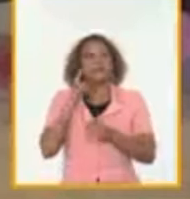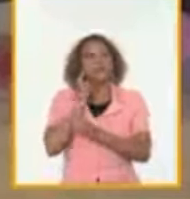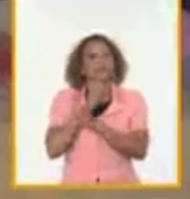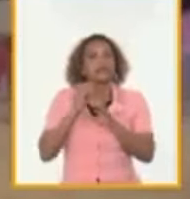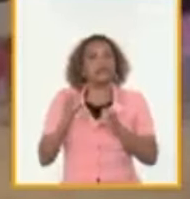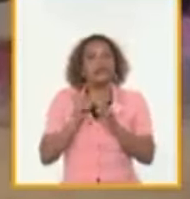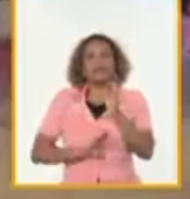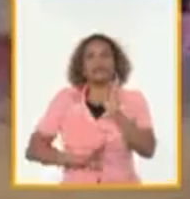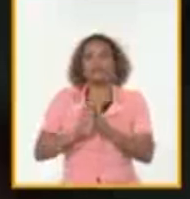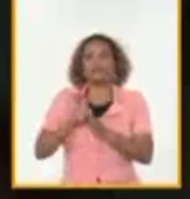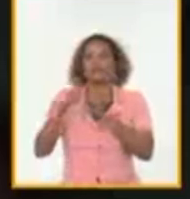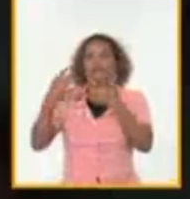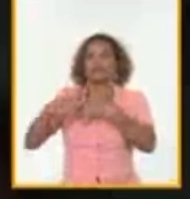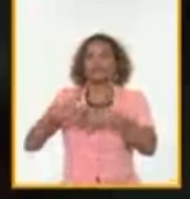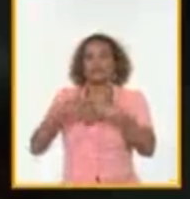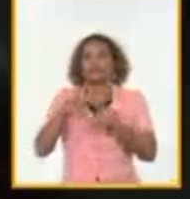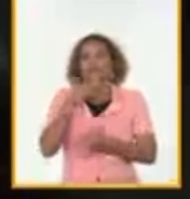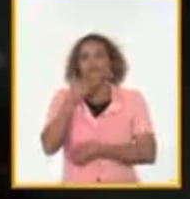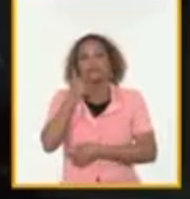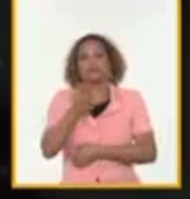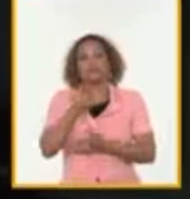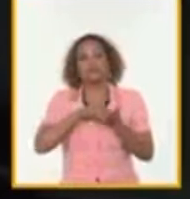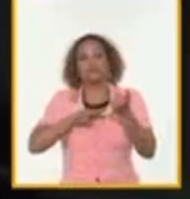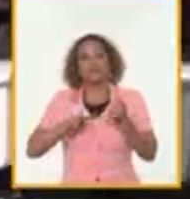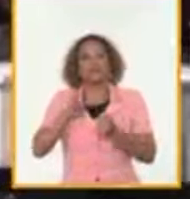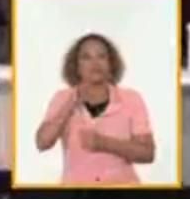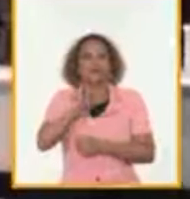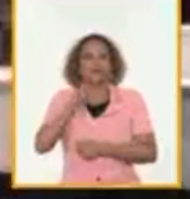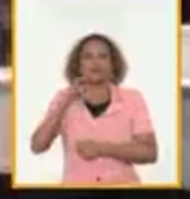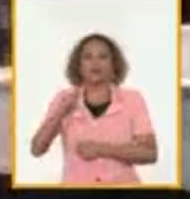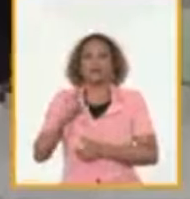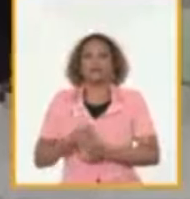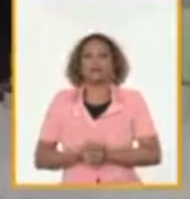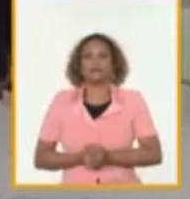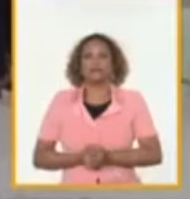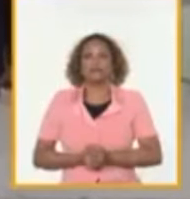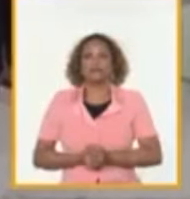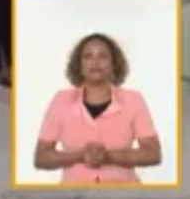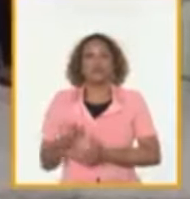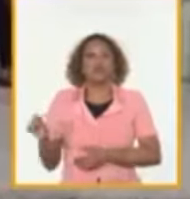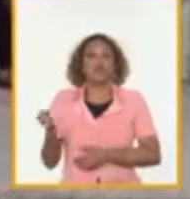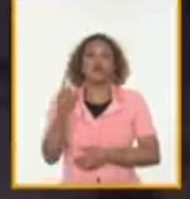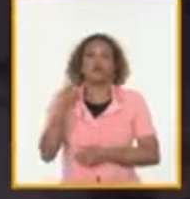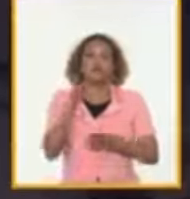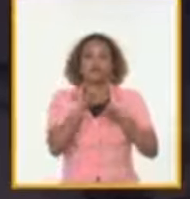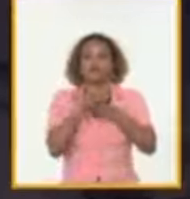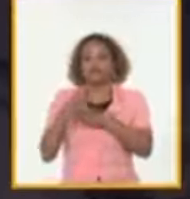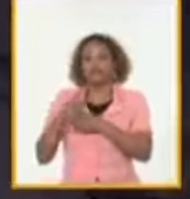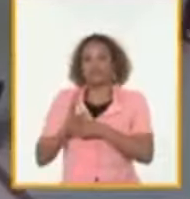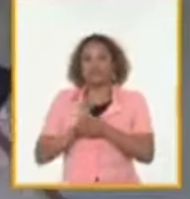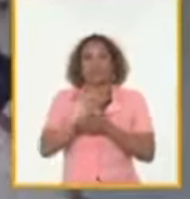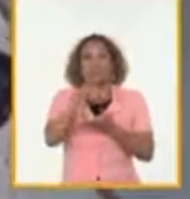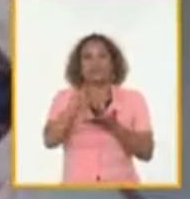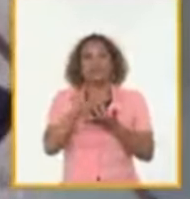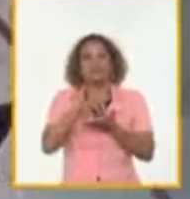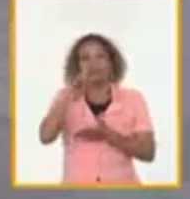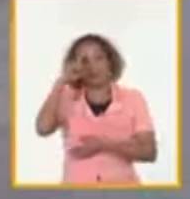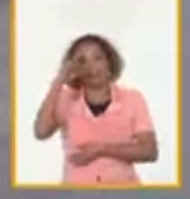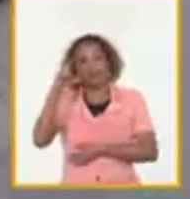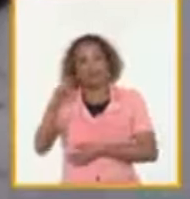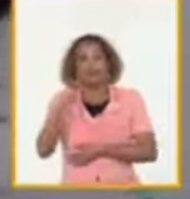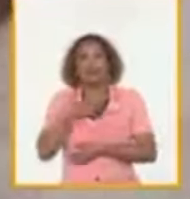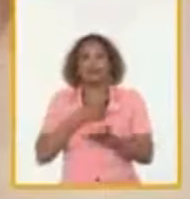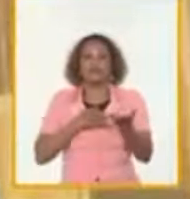industrial más favorable del territorio y el país distintiva única la ciudad de Santa Clara mantiene a sus